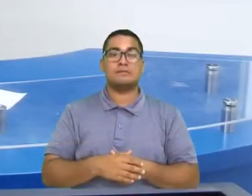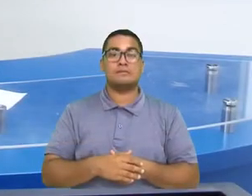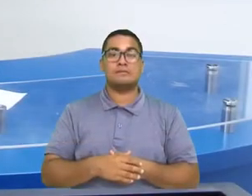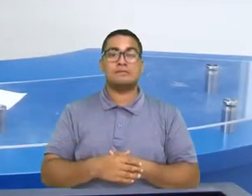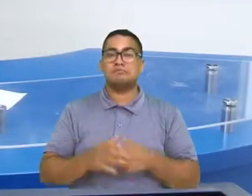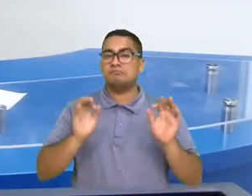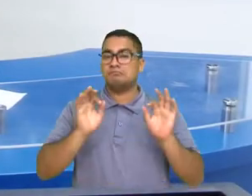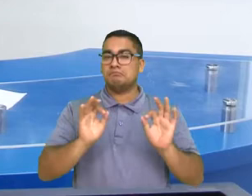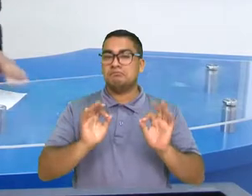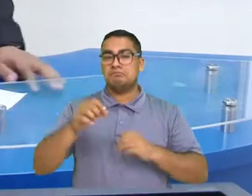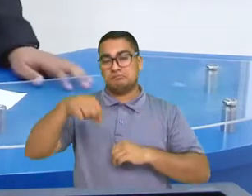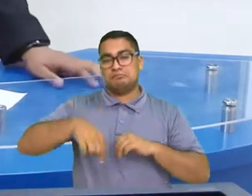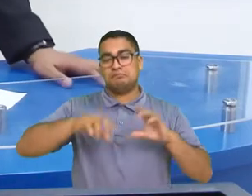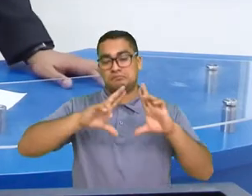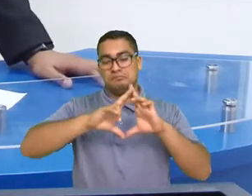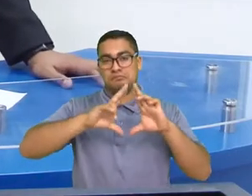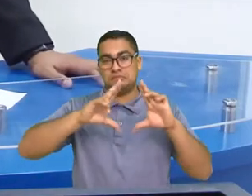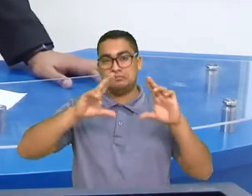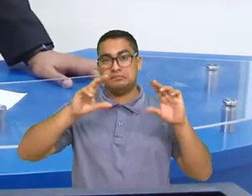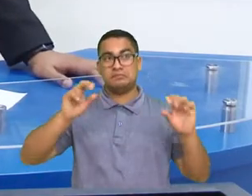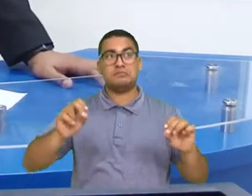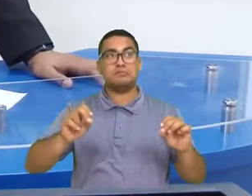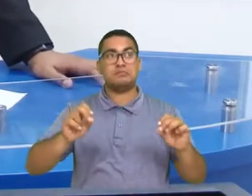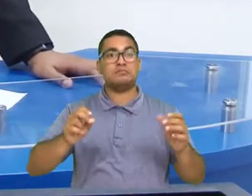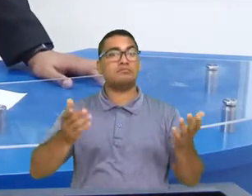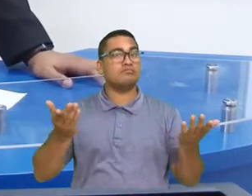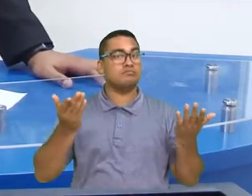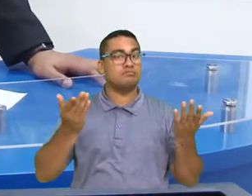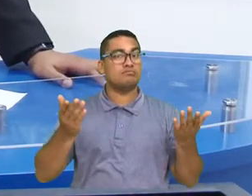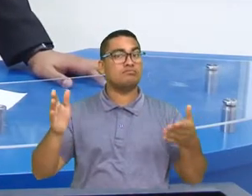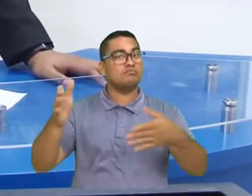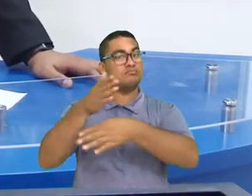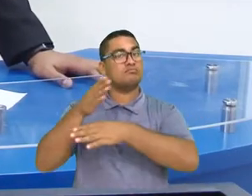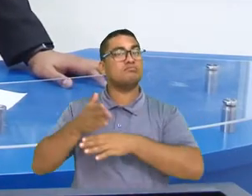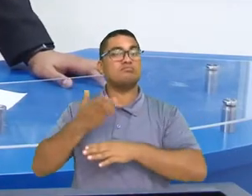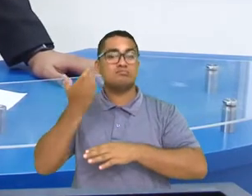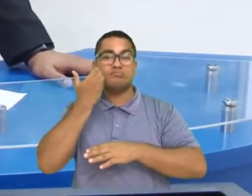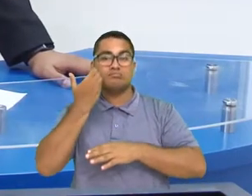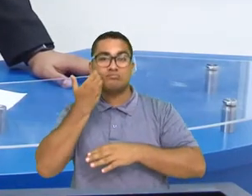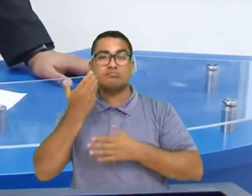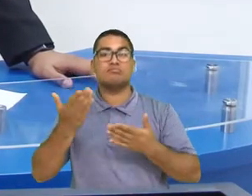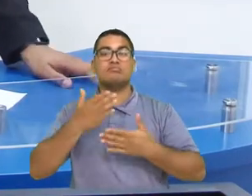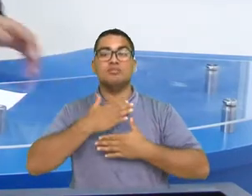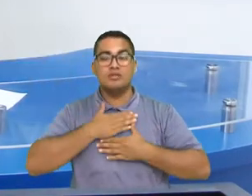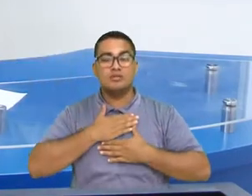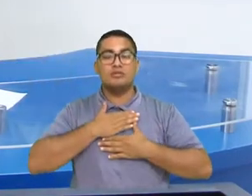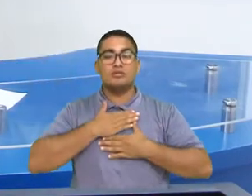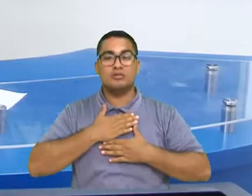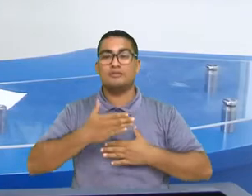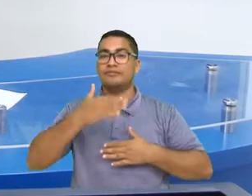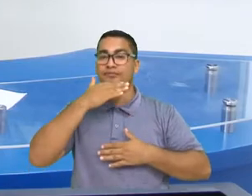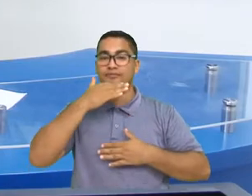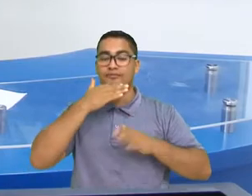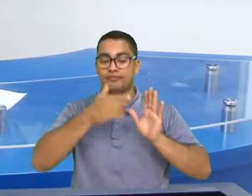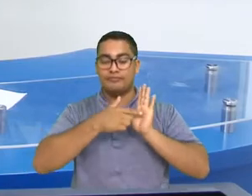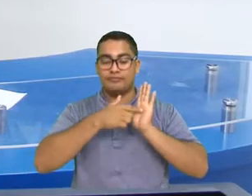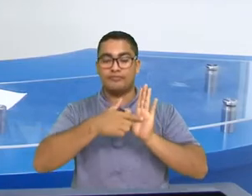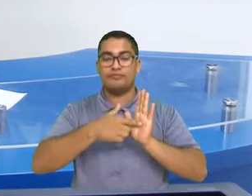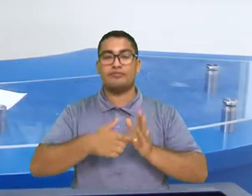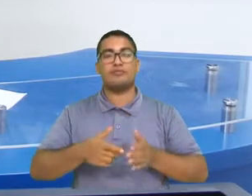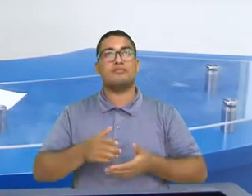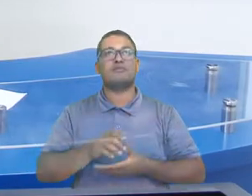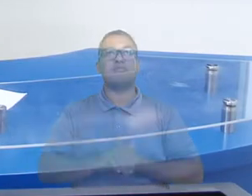Y bien, nuestro país ha logrado una disminución importante en las infecciones respiratorias agudas. Los detalles se los presentamos